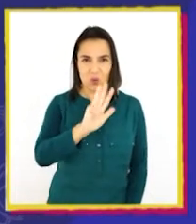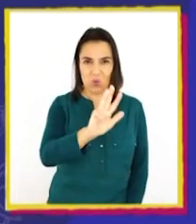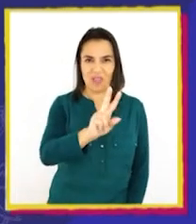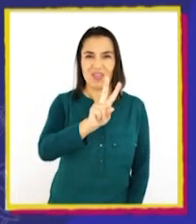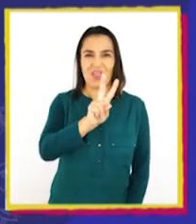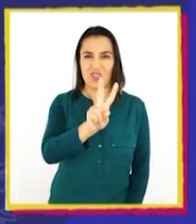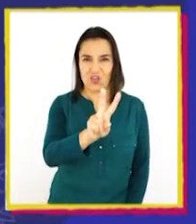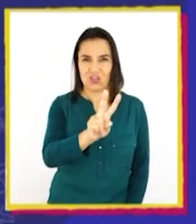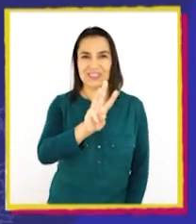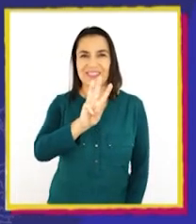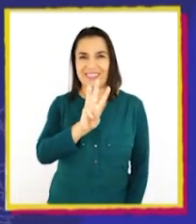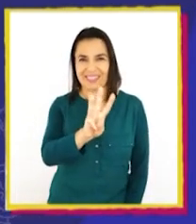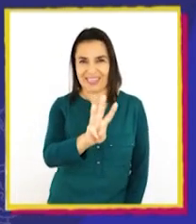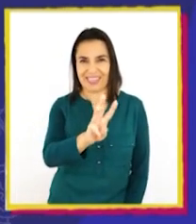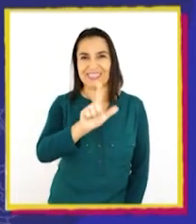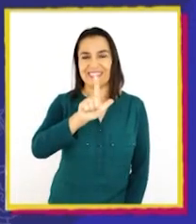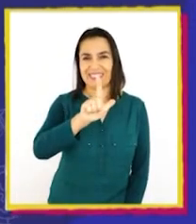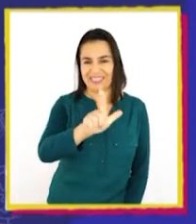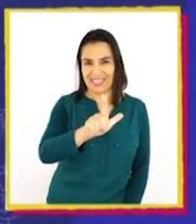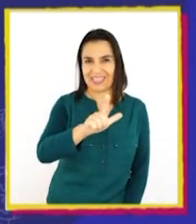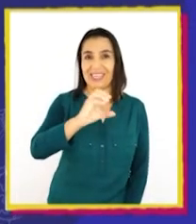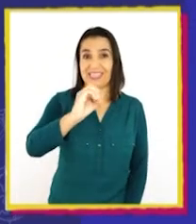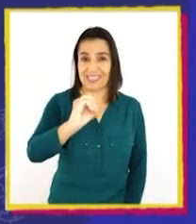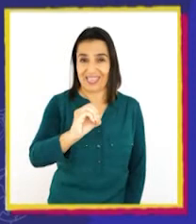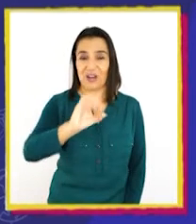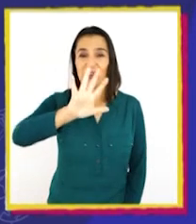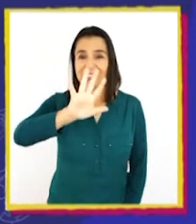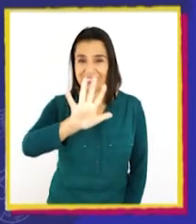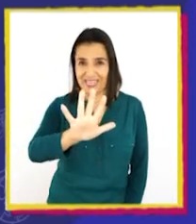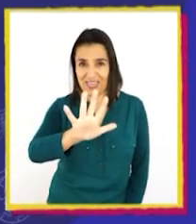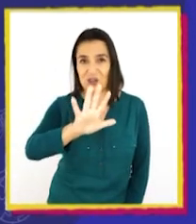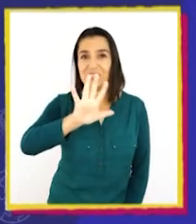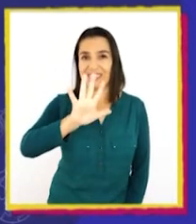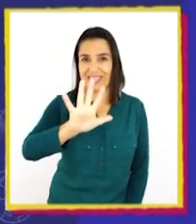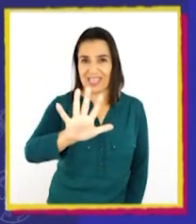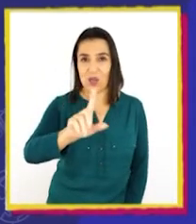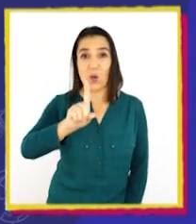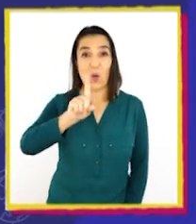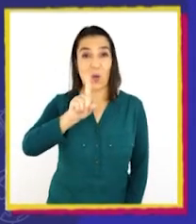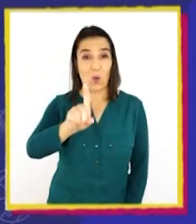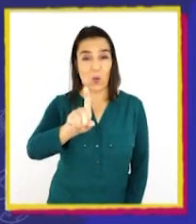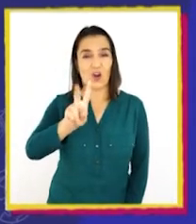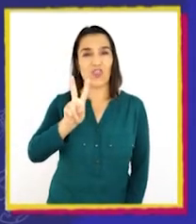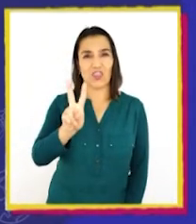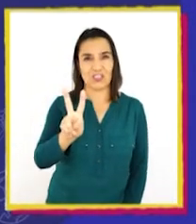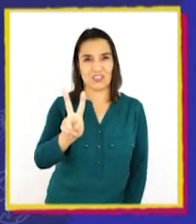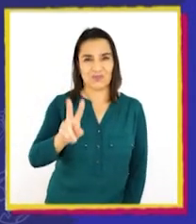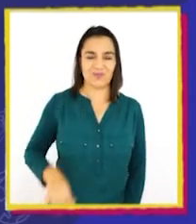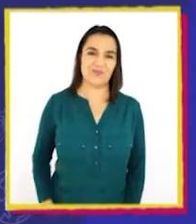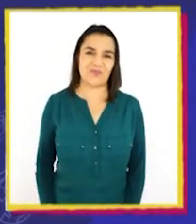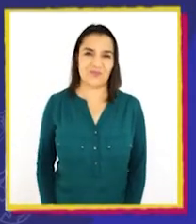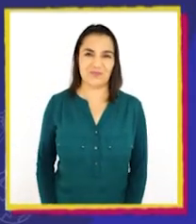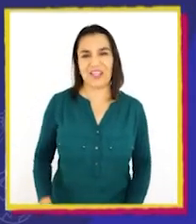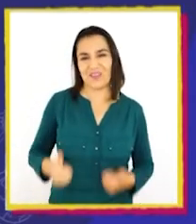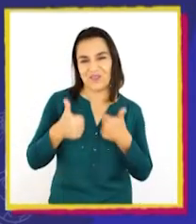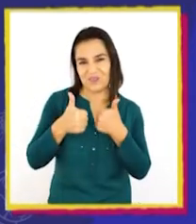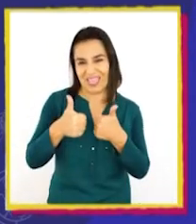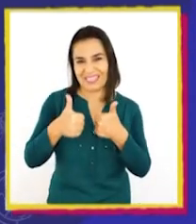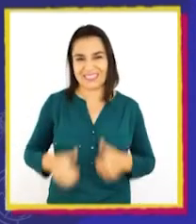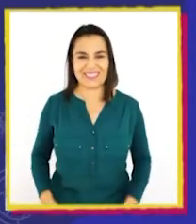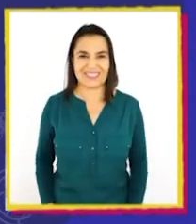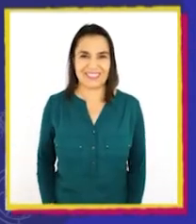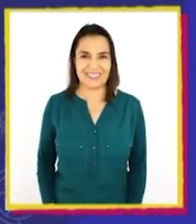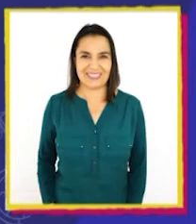9, 2, 3, 7, 0, 5, 5, 1, 2. ¡Muy